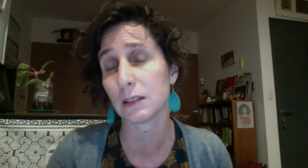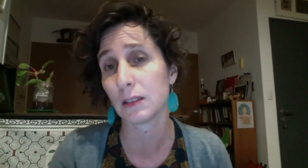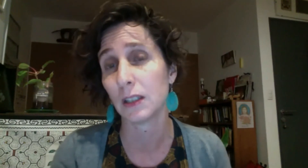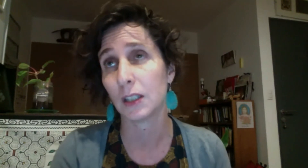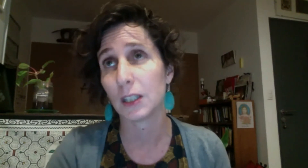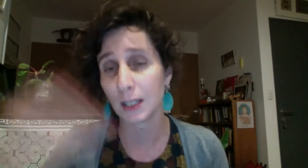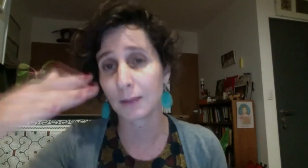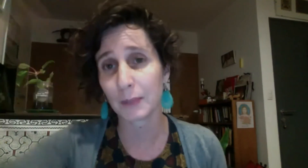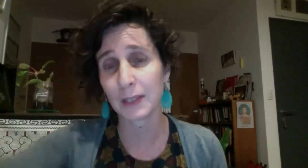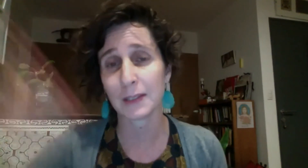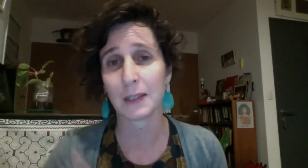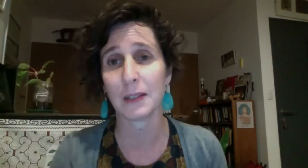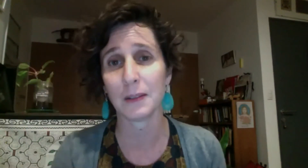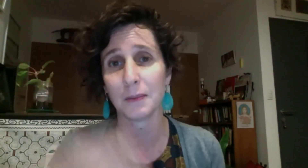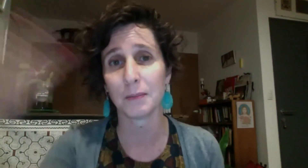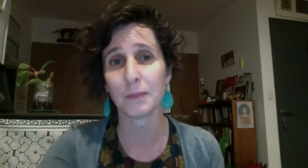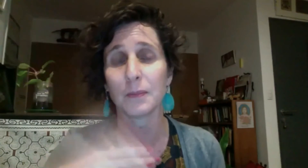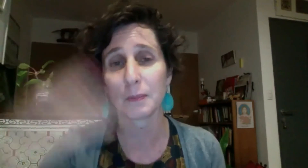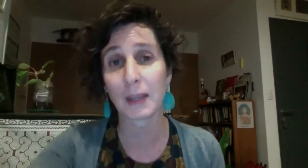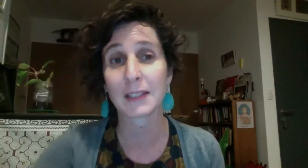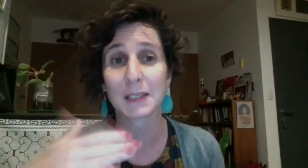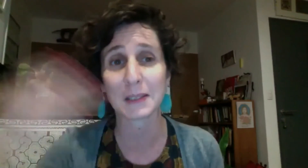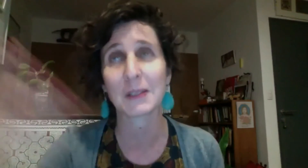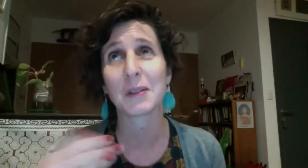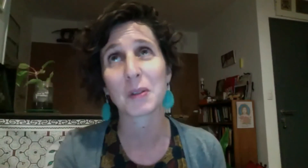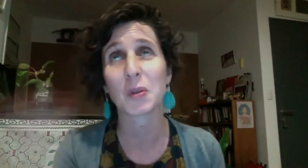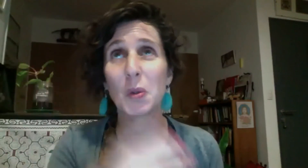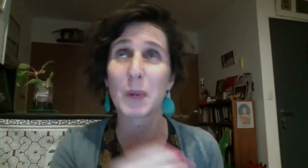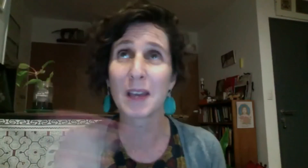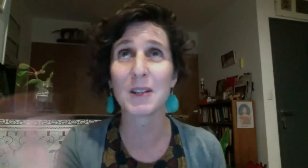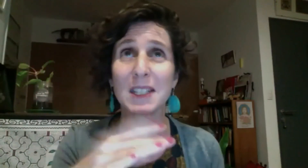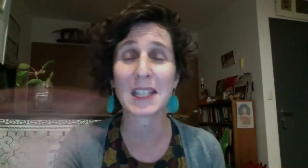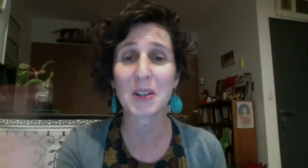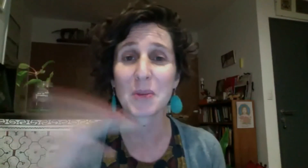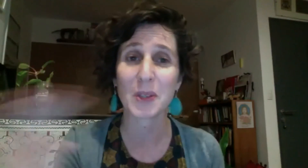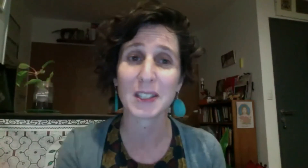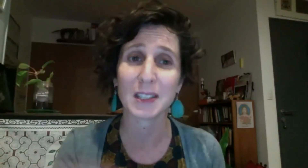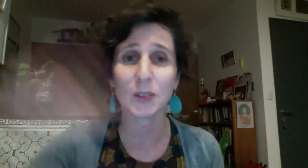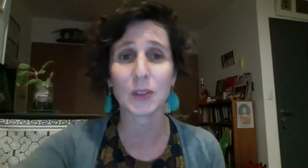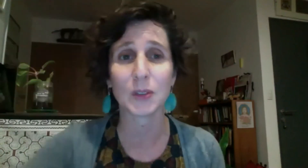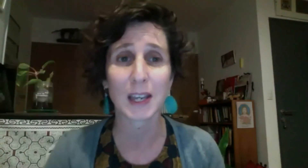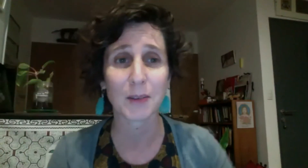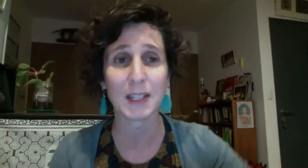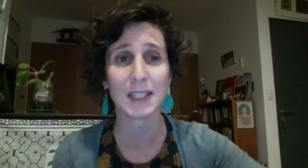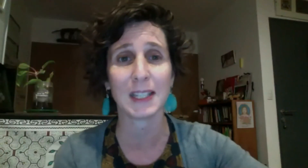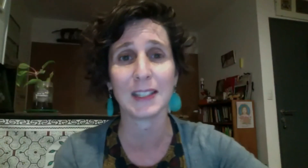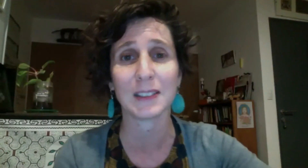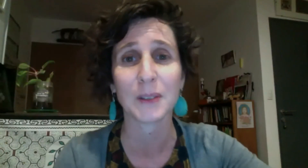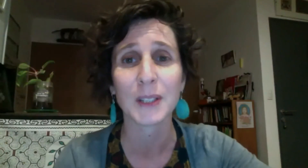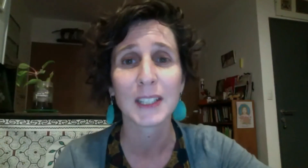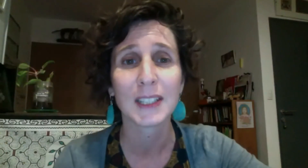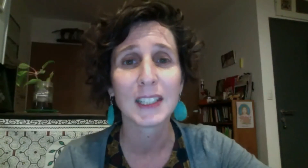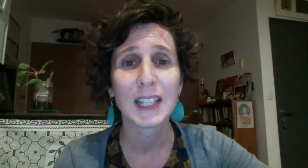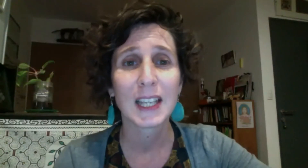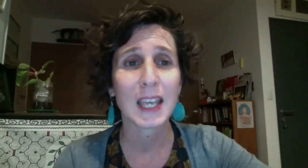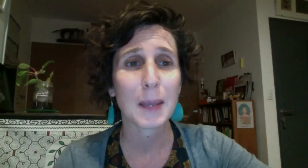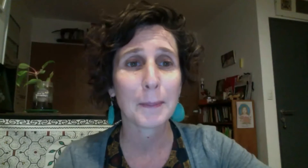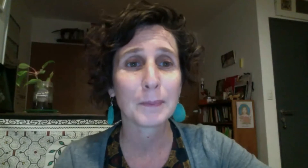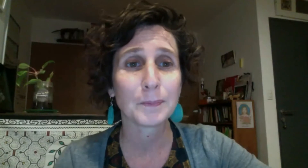adolescentes ya más... No preadolescentes como los de sexto, sino ya adolescentes, ¿no?